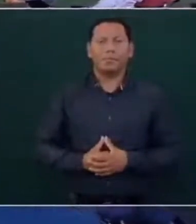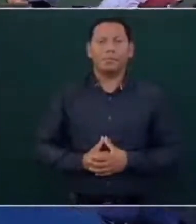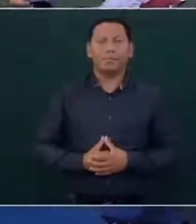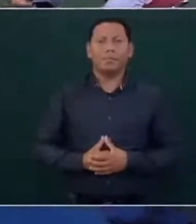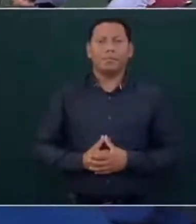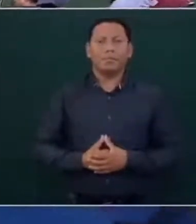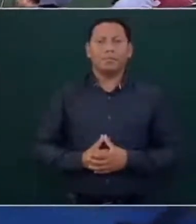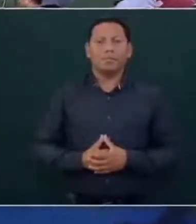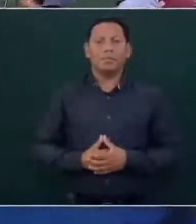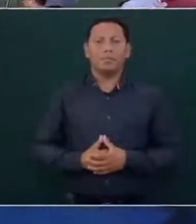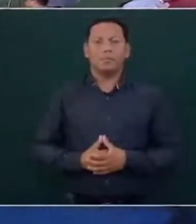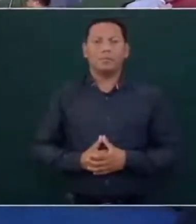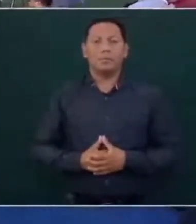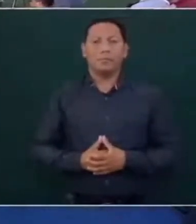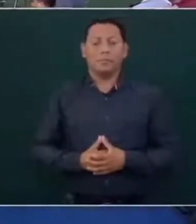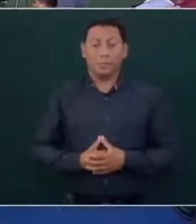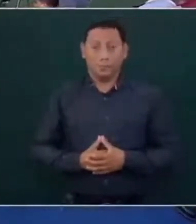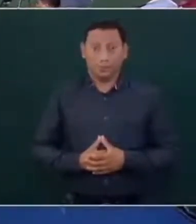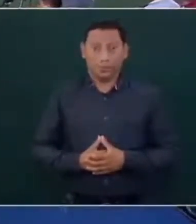Es